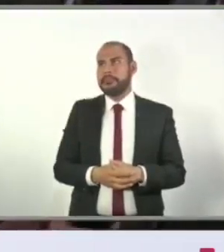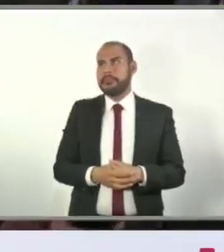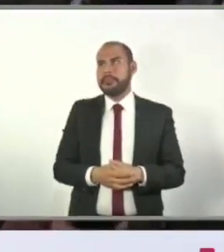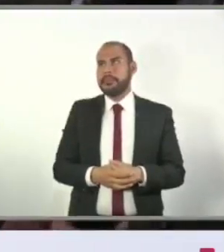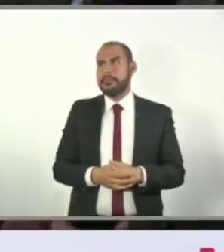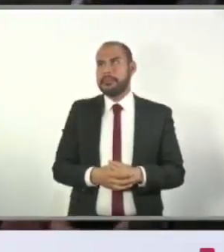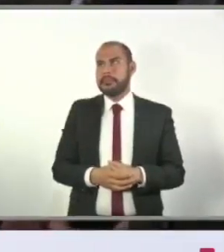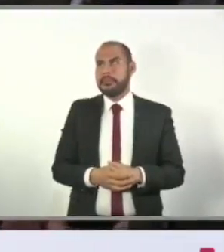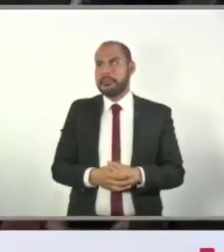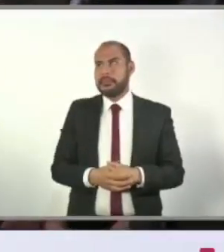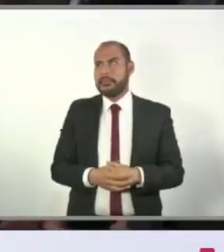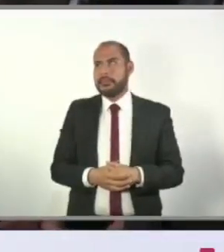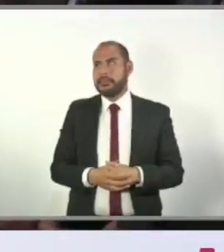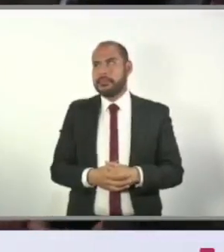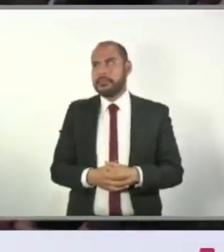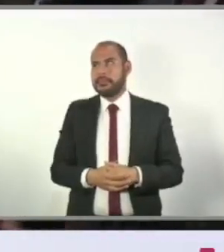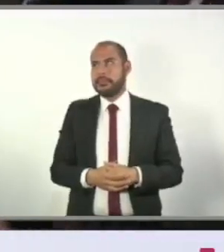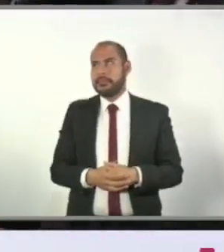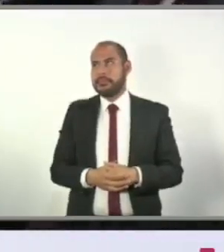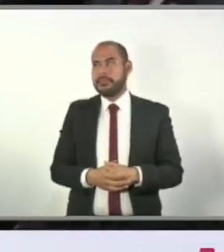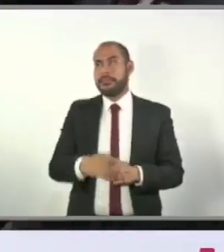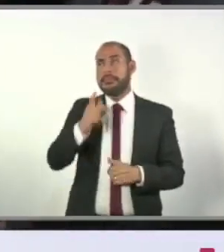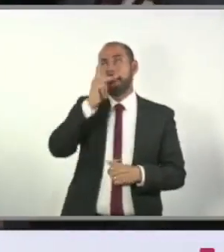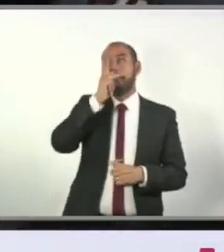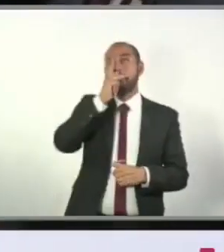Padre nuestro,